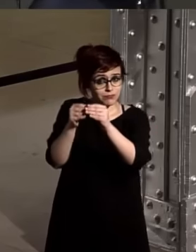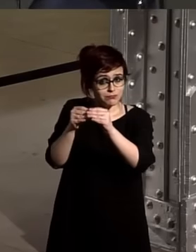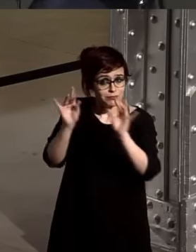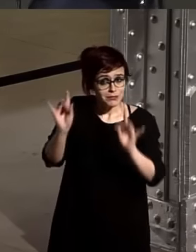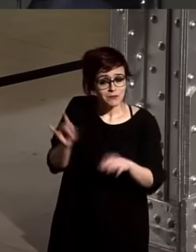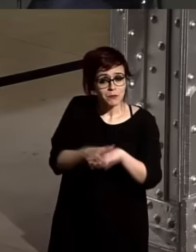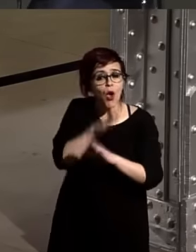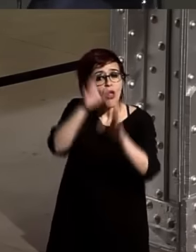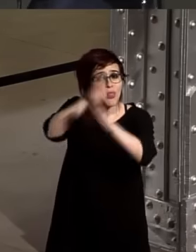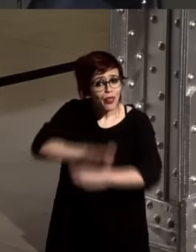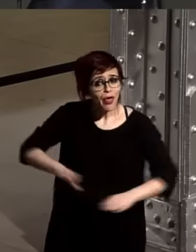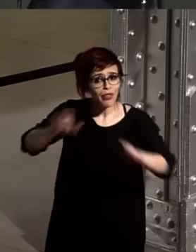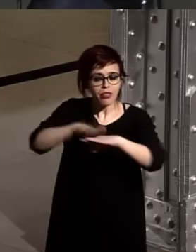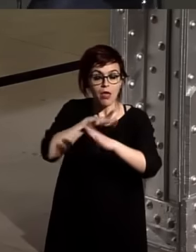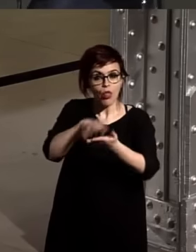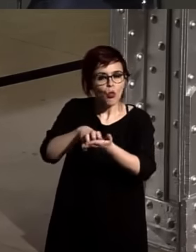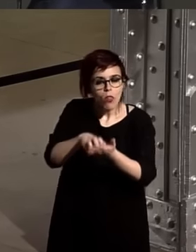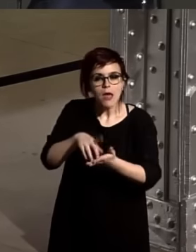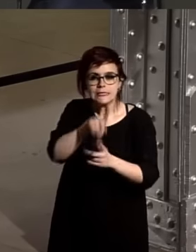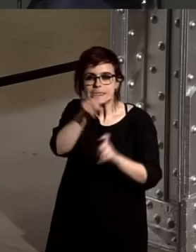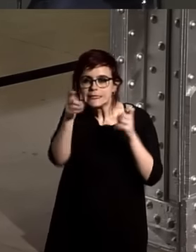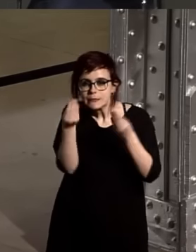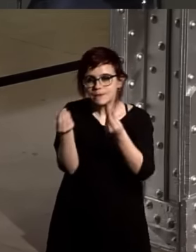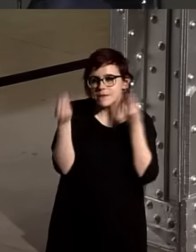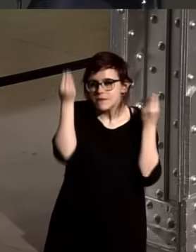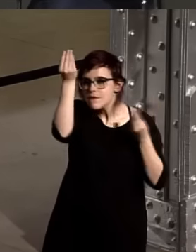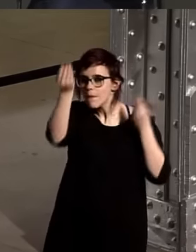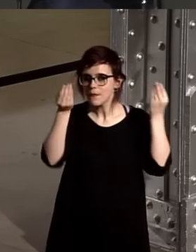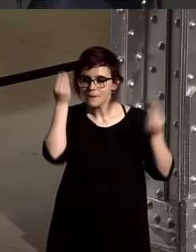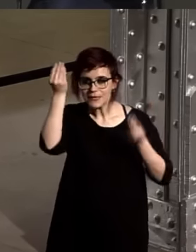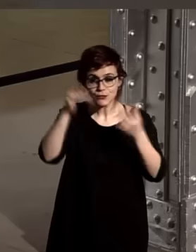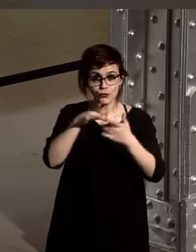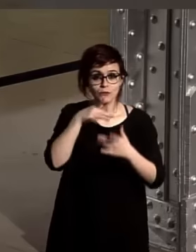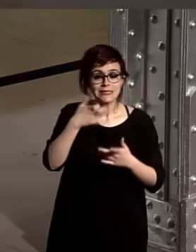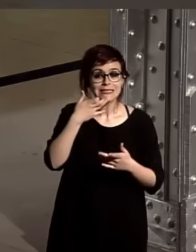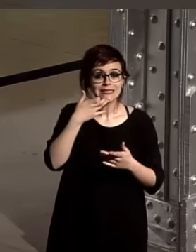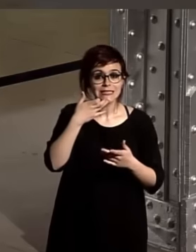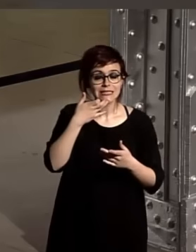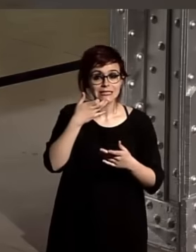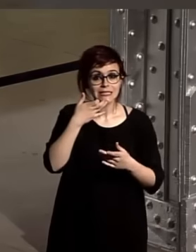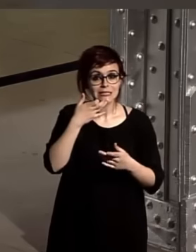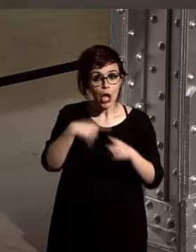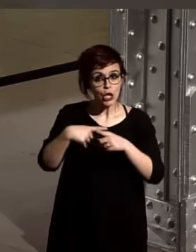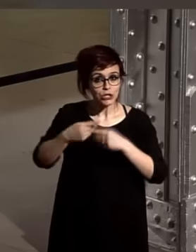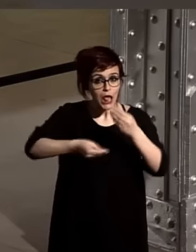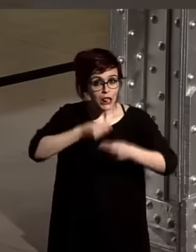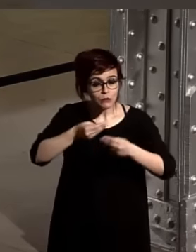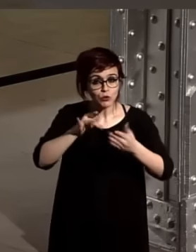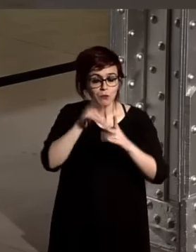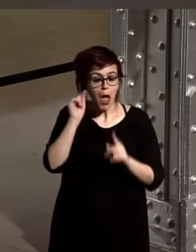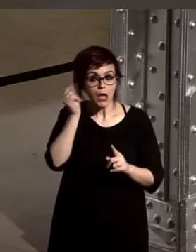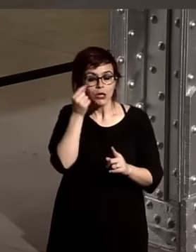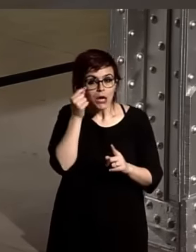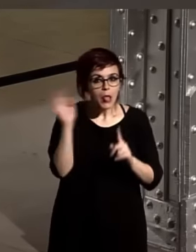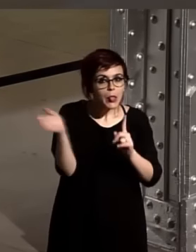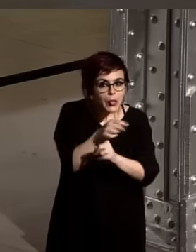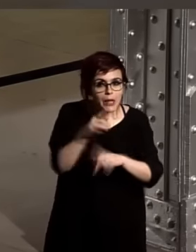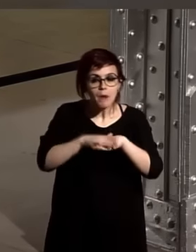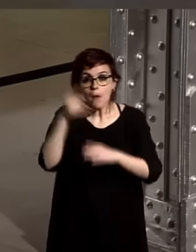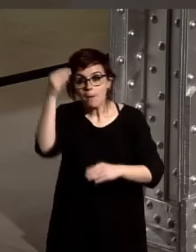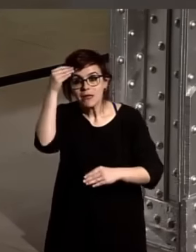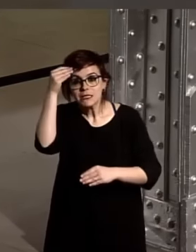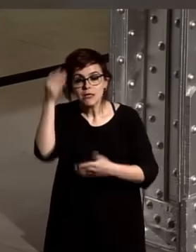la ciencia lo importante es dudar y cuestionar la la incluso las propias las cosas que que hacemos y que que encontramos y que nos gustaría